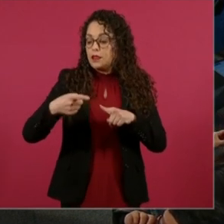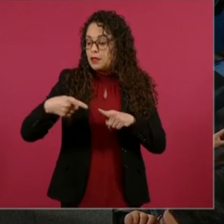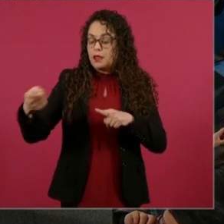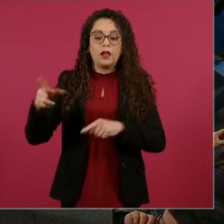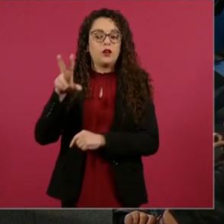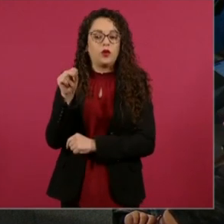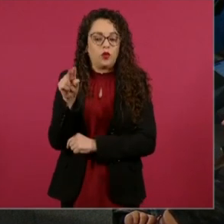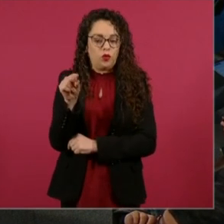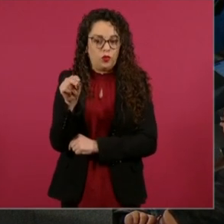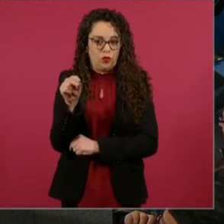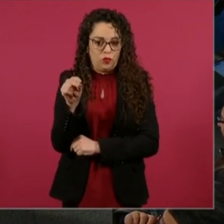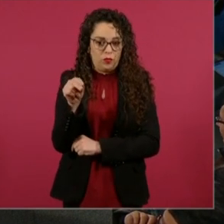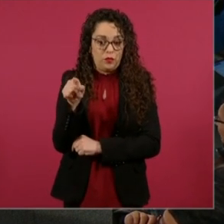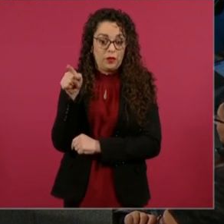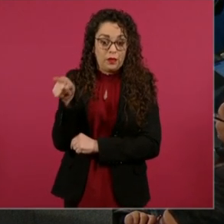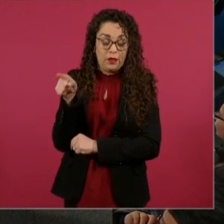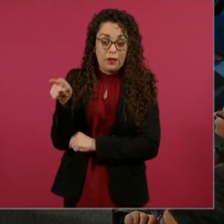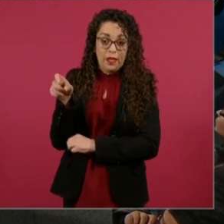los dedos